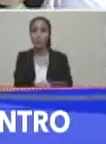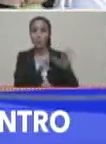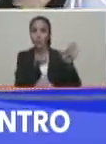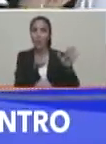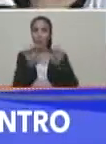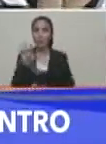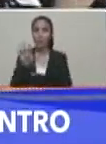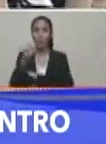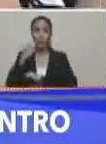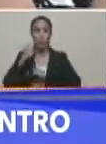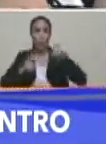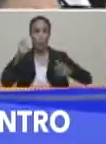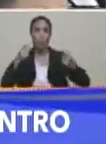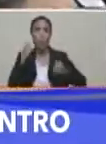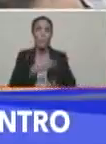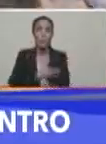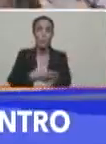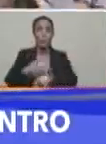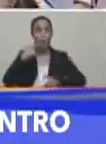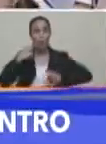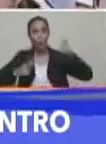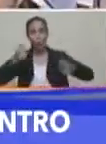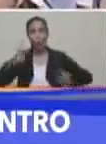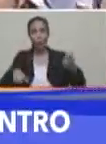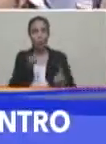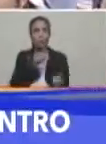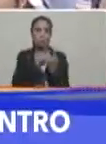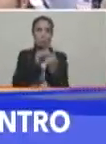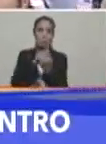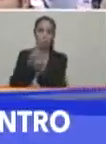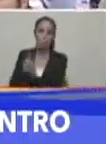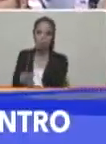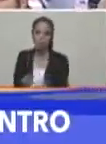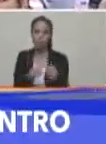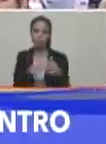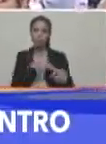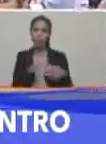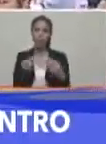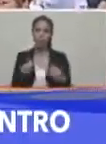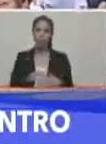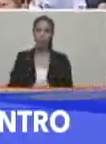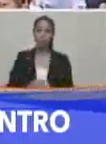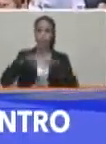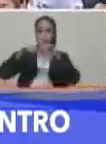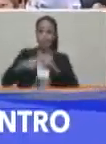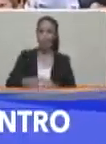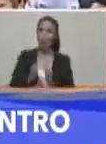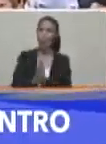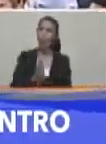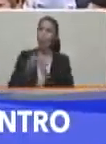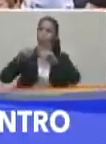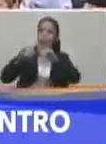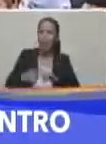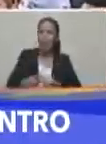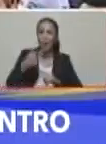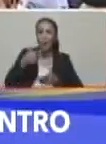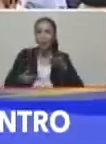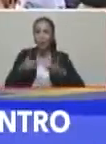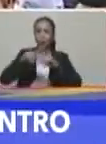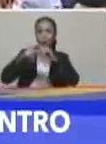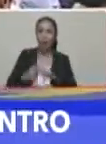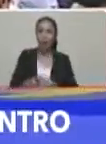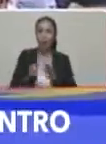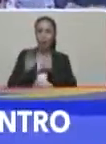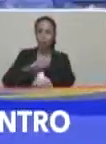1.975 millones de manifestaciones de amor. No sé si alguien está haciendo la cuenta, por favor. Será el ministro